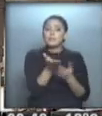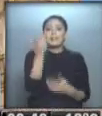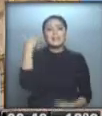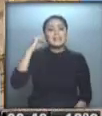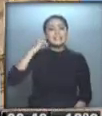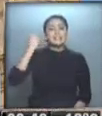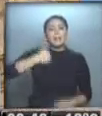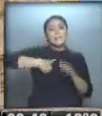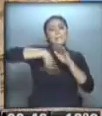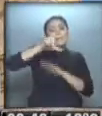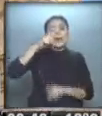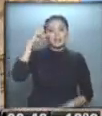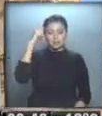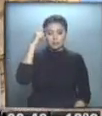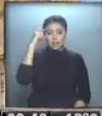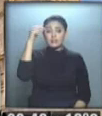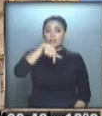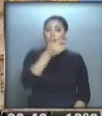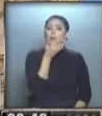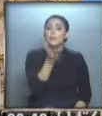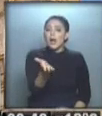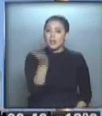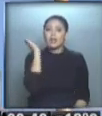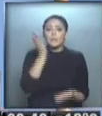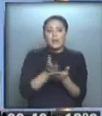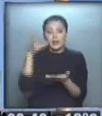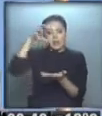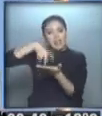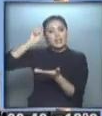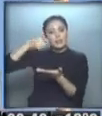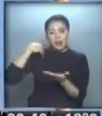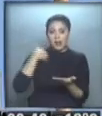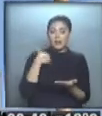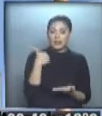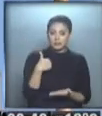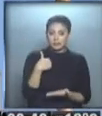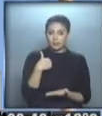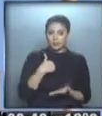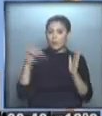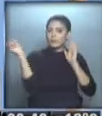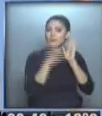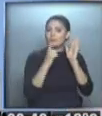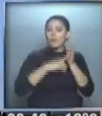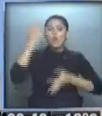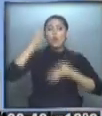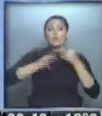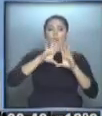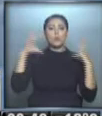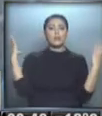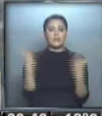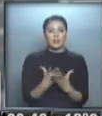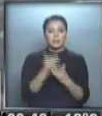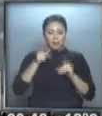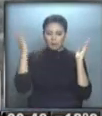varias decenas en el juicio, solicitaron aplicar en los tribunales argentinos el principio de justicia universal